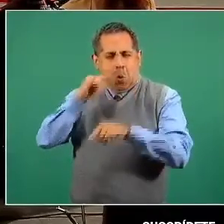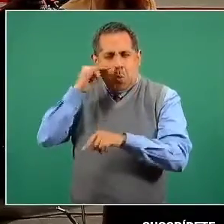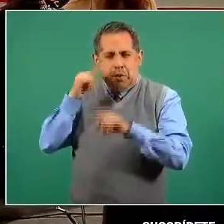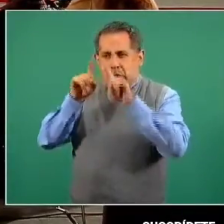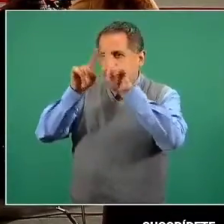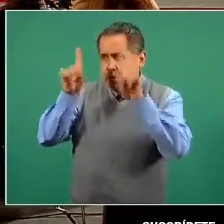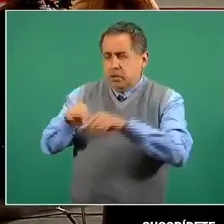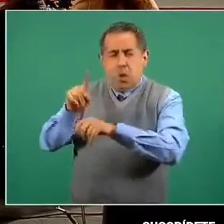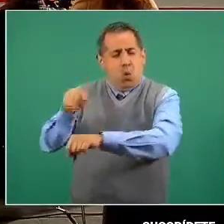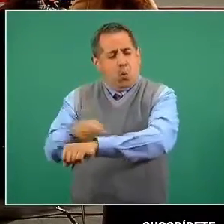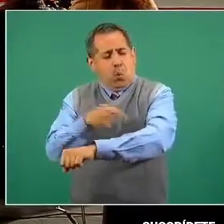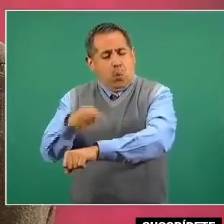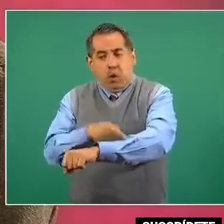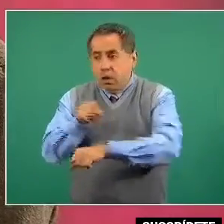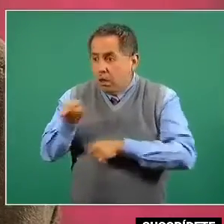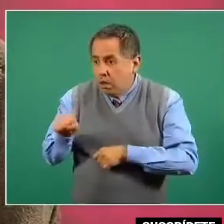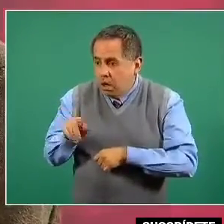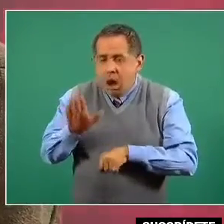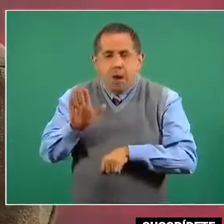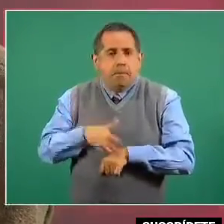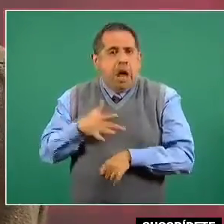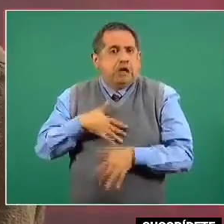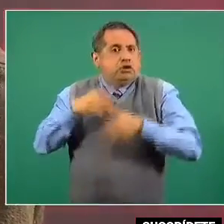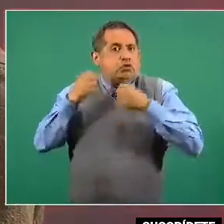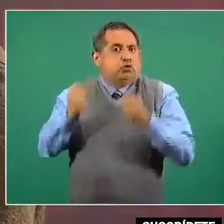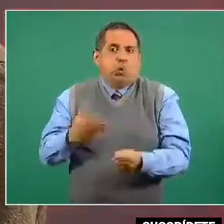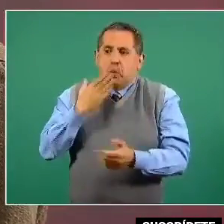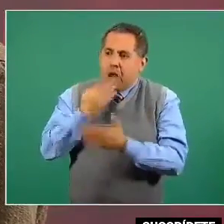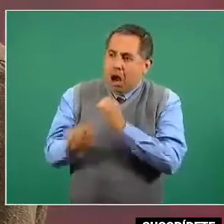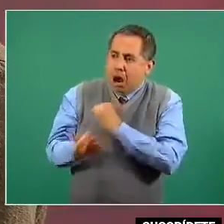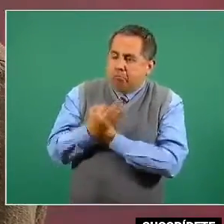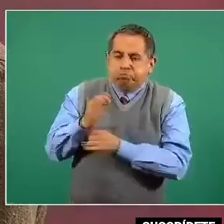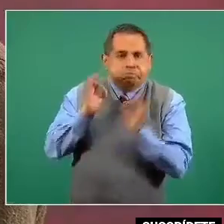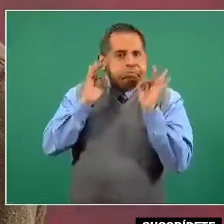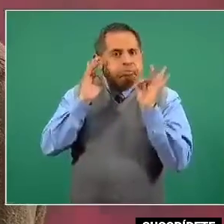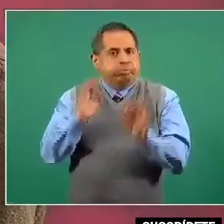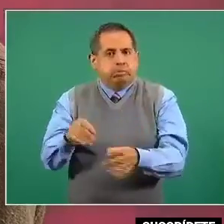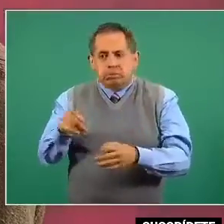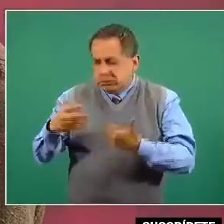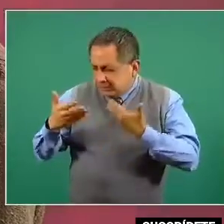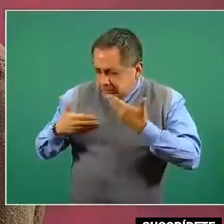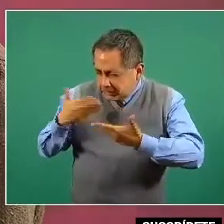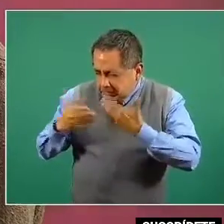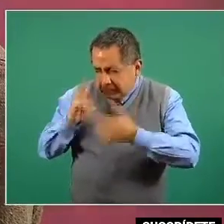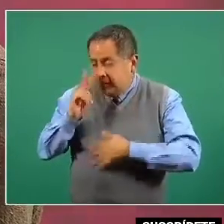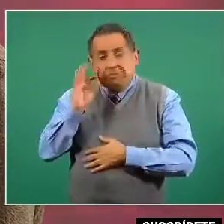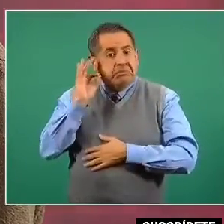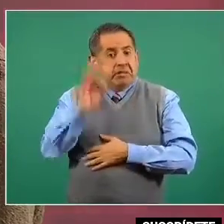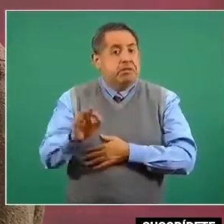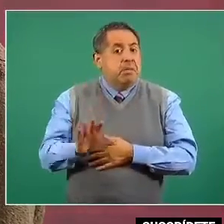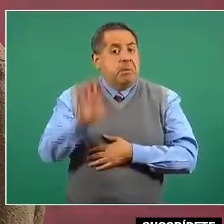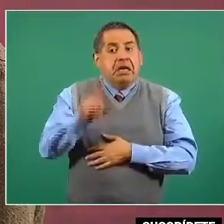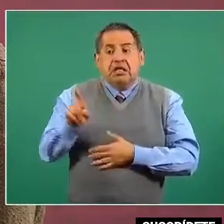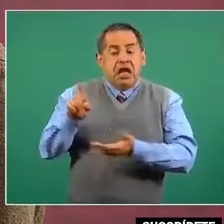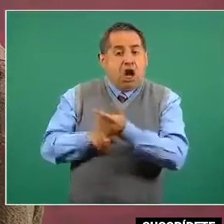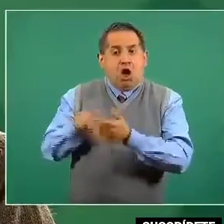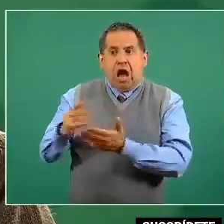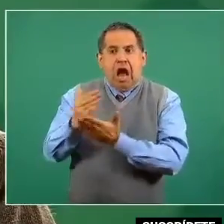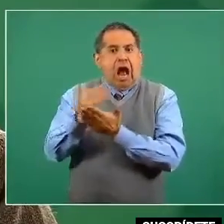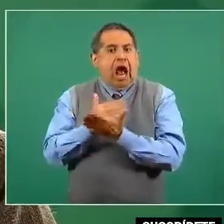segura, y con resultados preliminares de sus ensayos clínicos parece que logran reducir